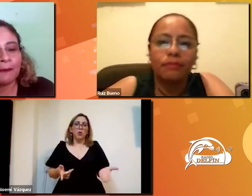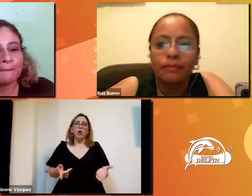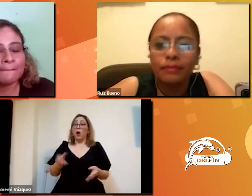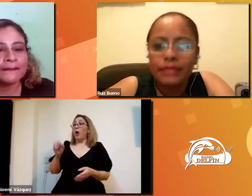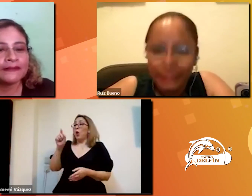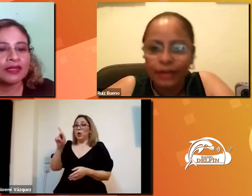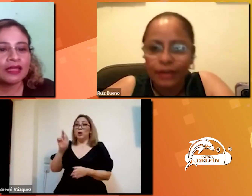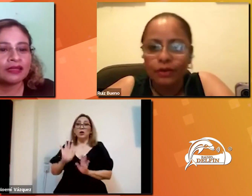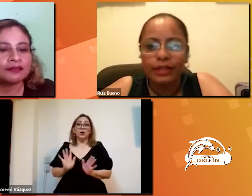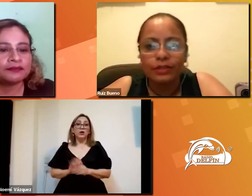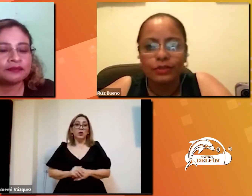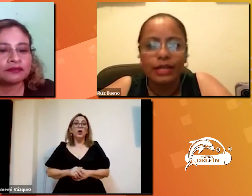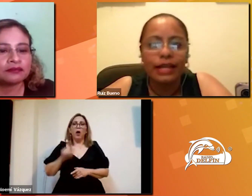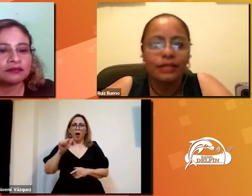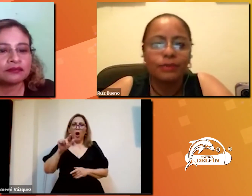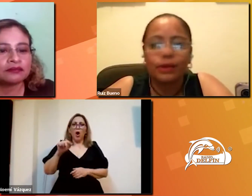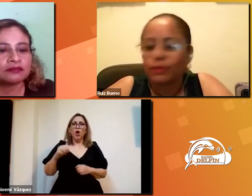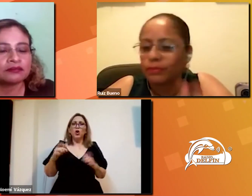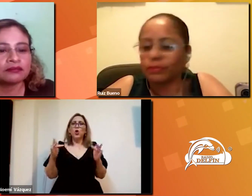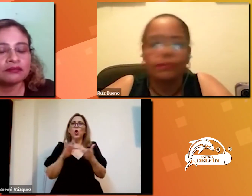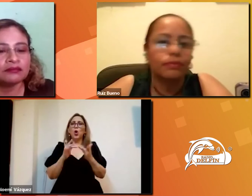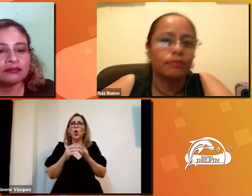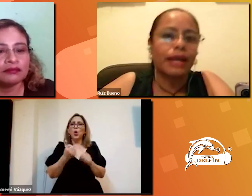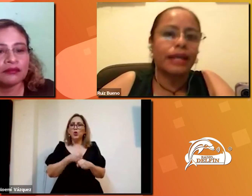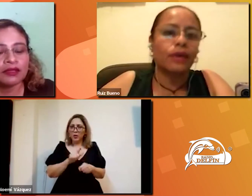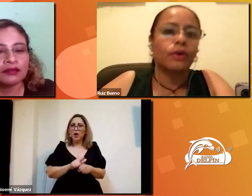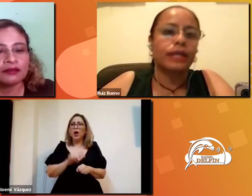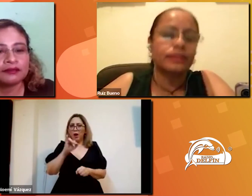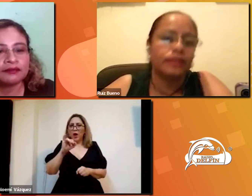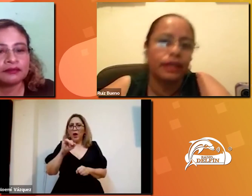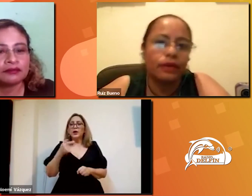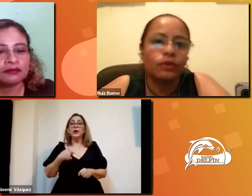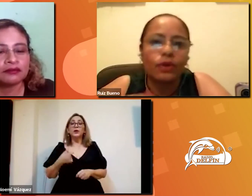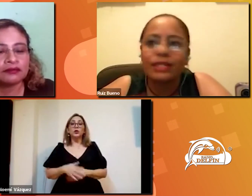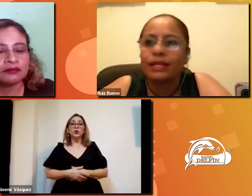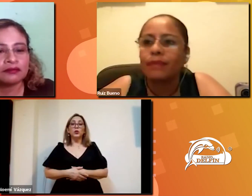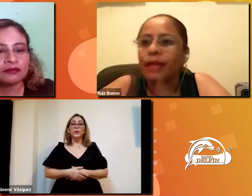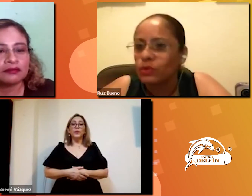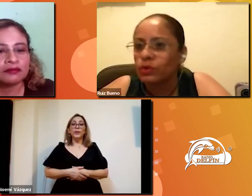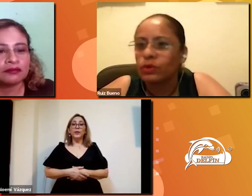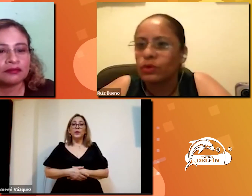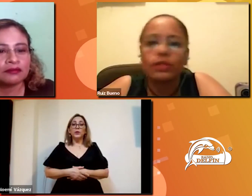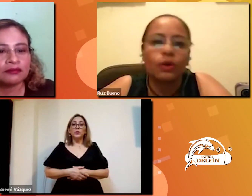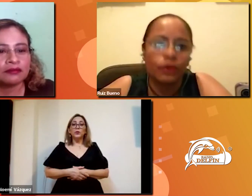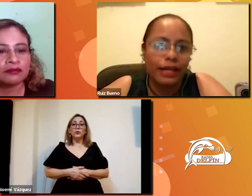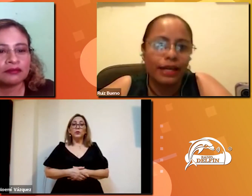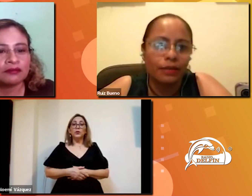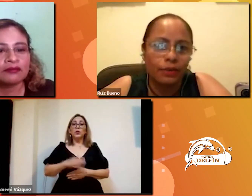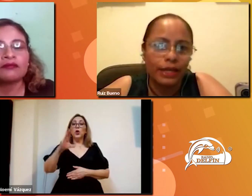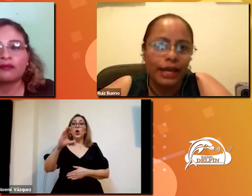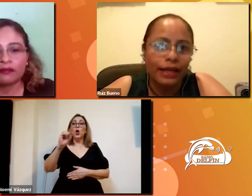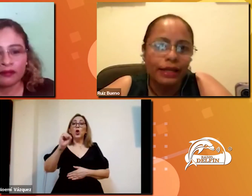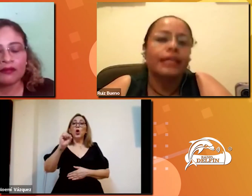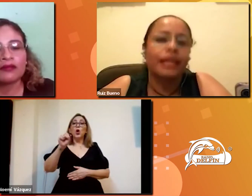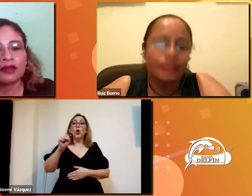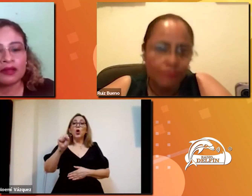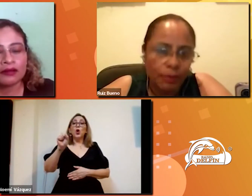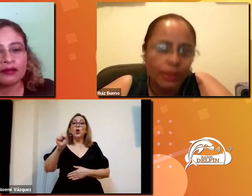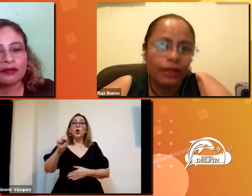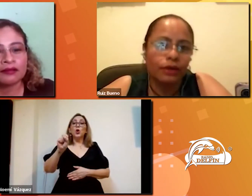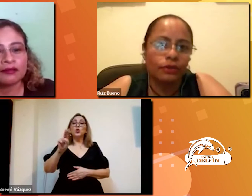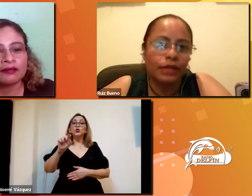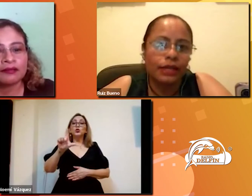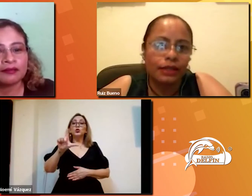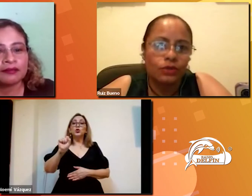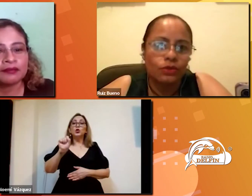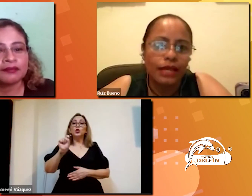mira, sí tengo redes sociales, bueno, manejo uno que se llama el Consultorio Psicología en Armonía, y así me